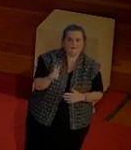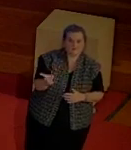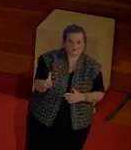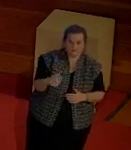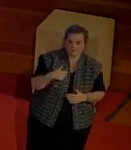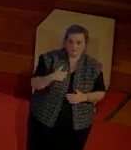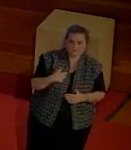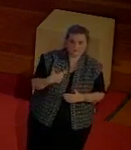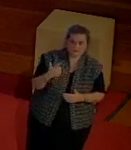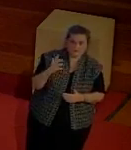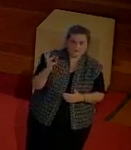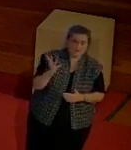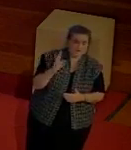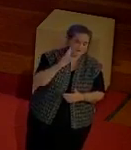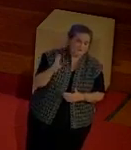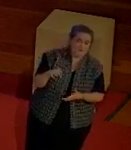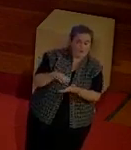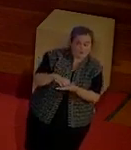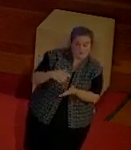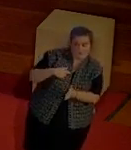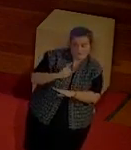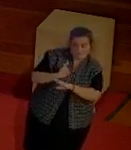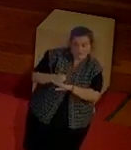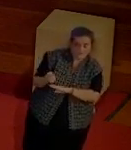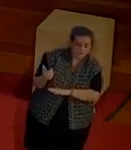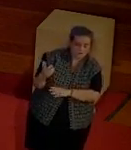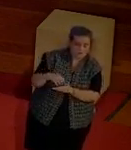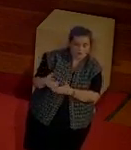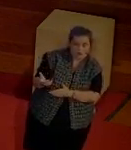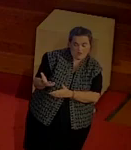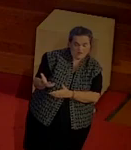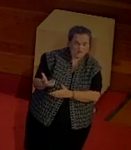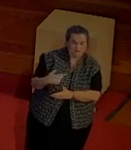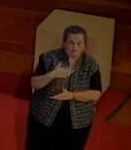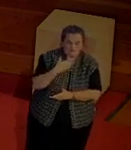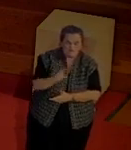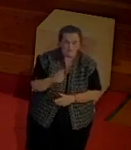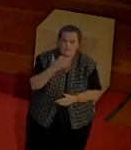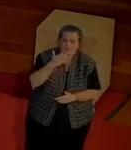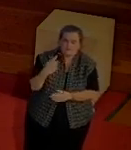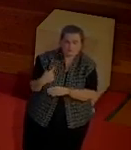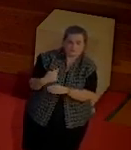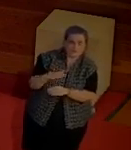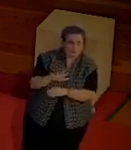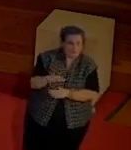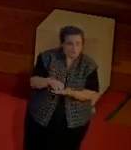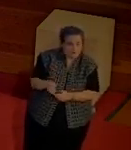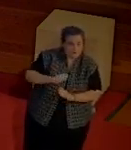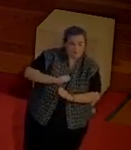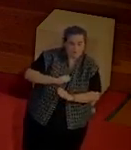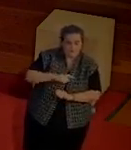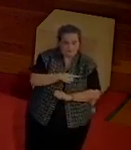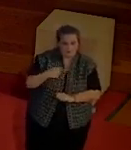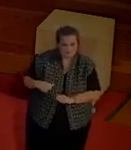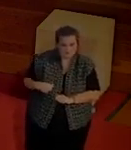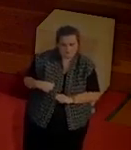cuestione ese orden internacional ese estatu cuo se llame China o se llame como se llame no es una cuestión ideológica